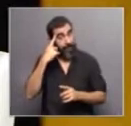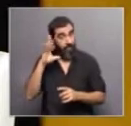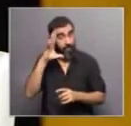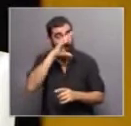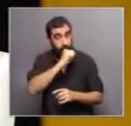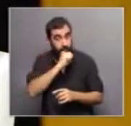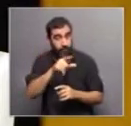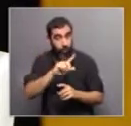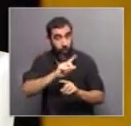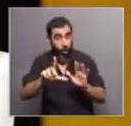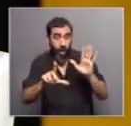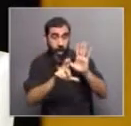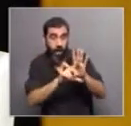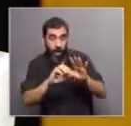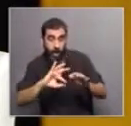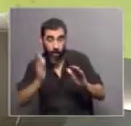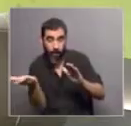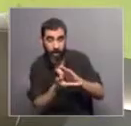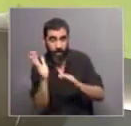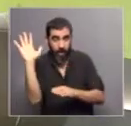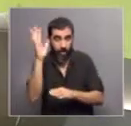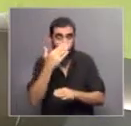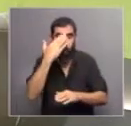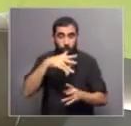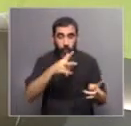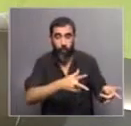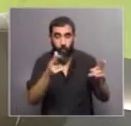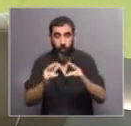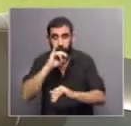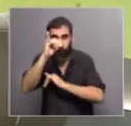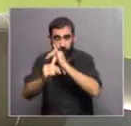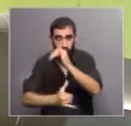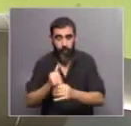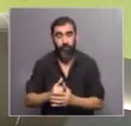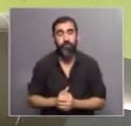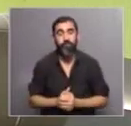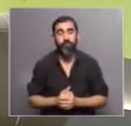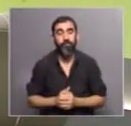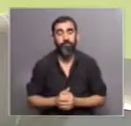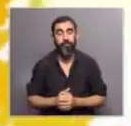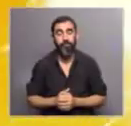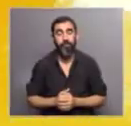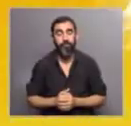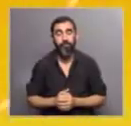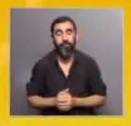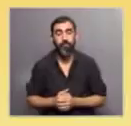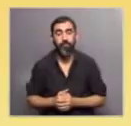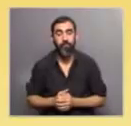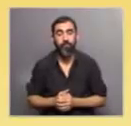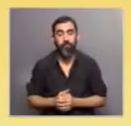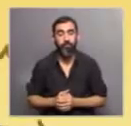en la extracción ilegal, ¿no?, de leña de monte nativo. ¿Vemos la última parte del informe? Lo vemos. Dale, adelante.